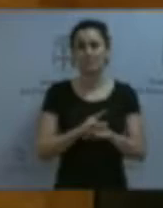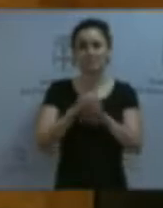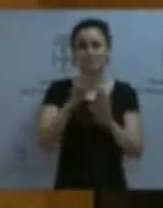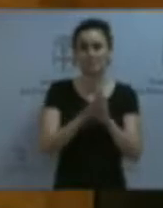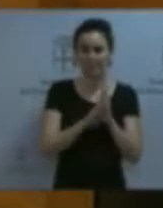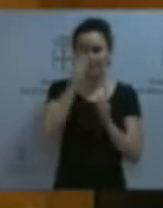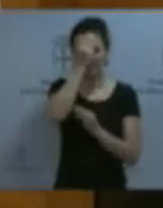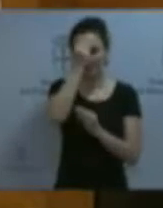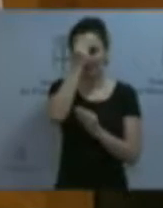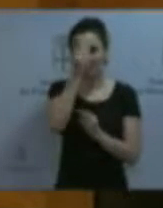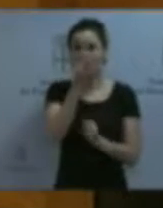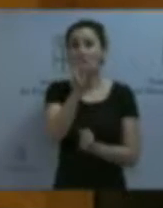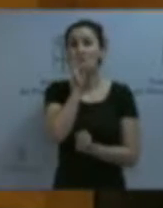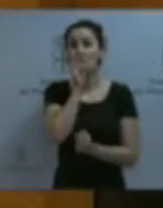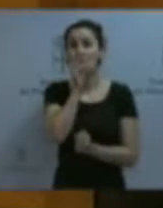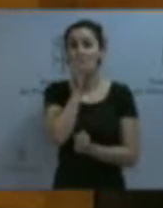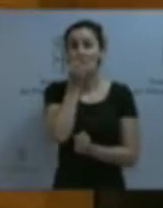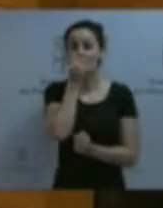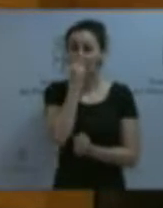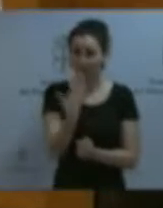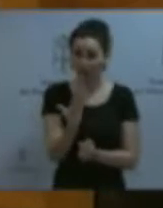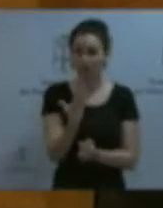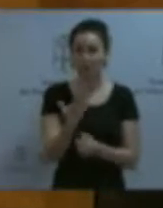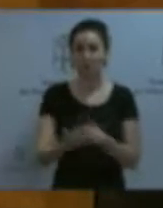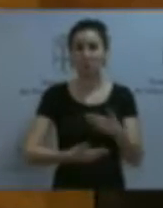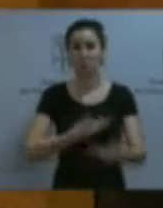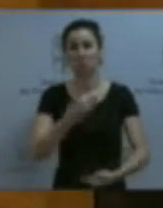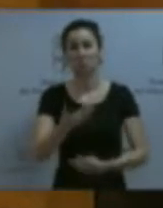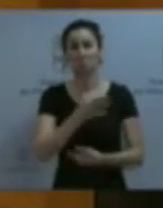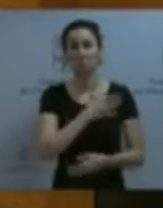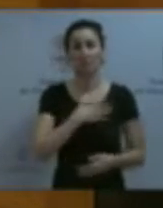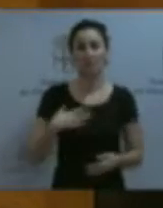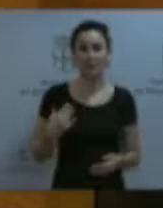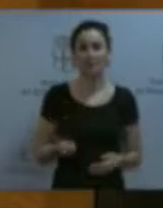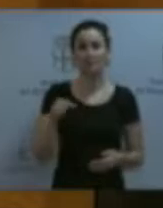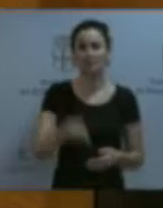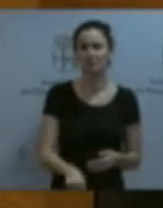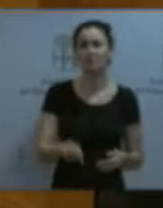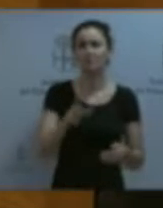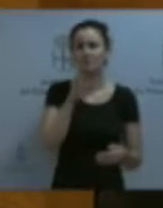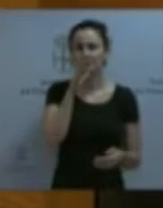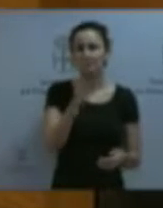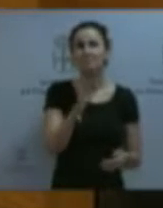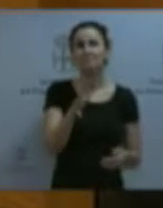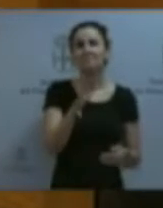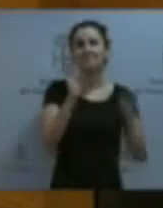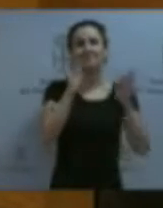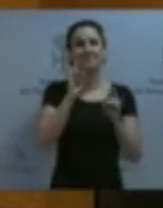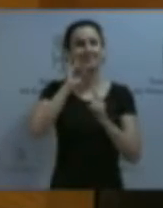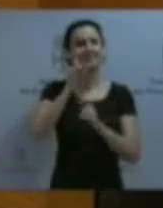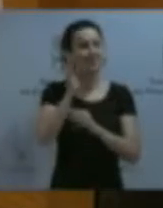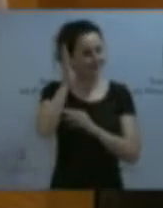piensa que sigue funcionando todo correctamente. Quisimos traer a colación, otra vez les llamáis de castigo, para